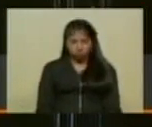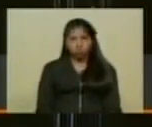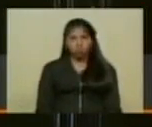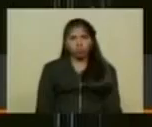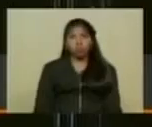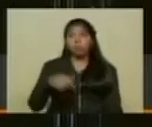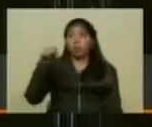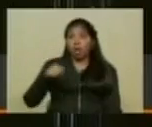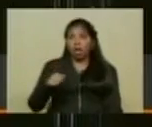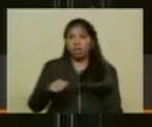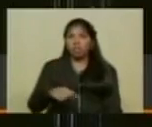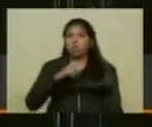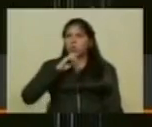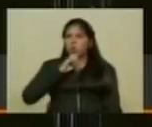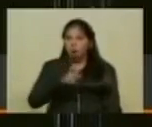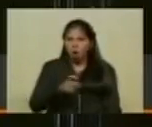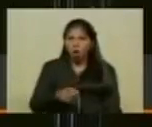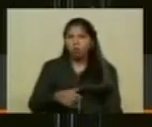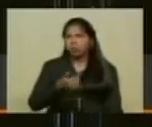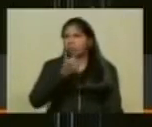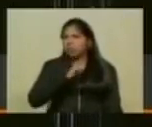el odio, la intolerancia,